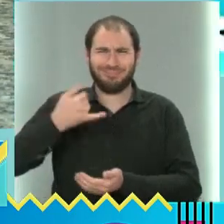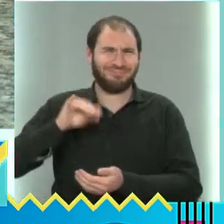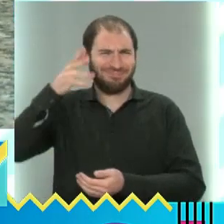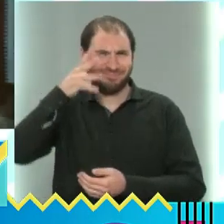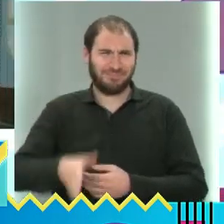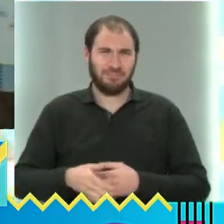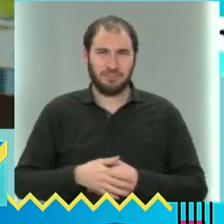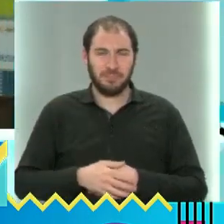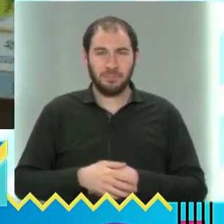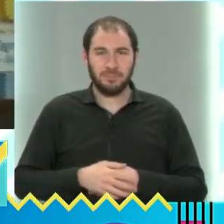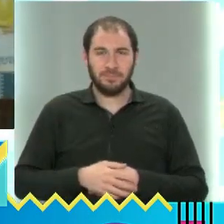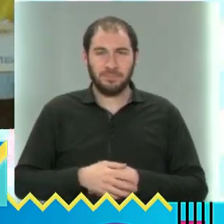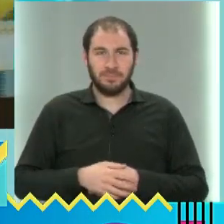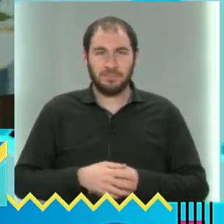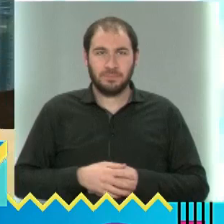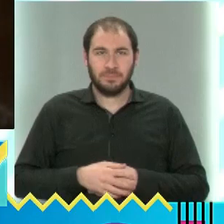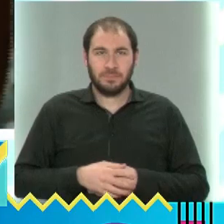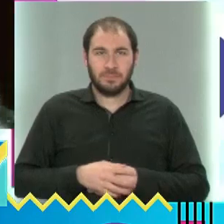tasas. Entonces,